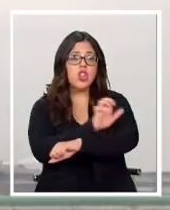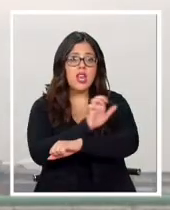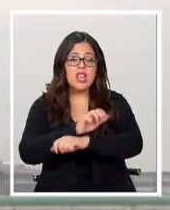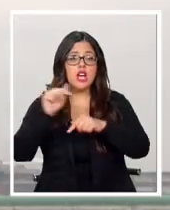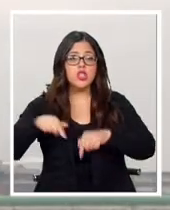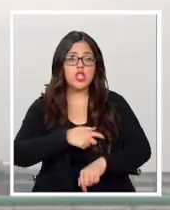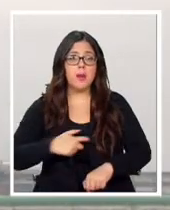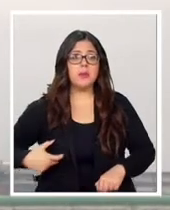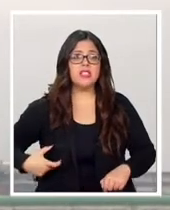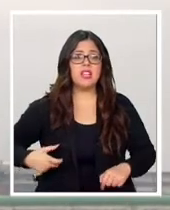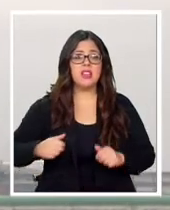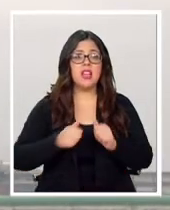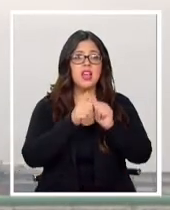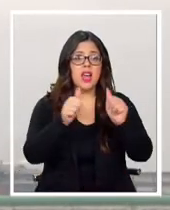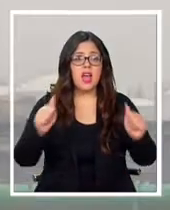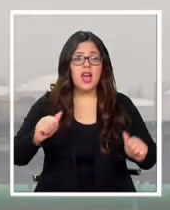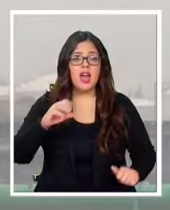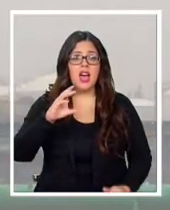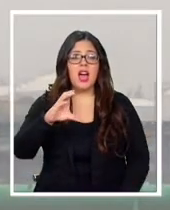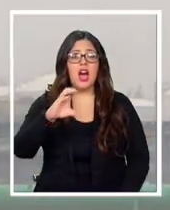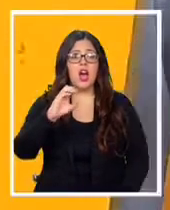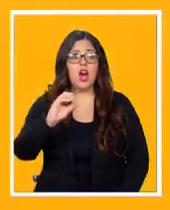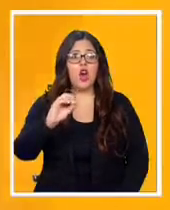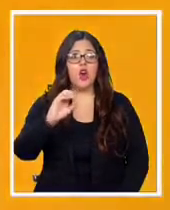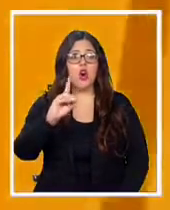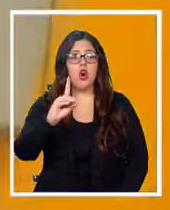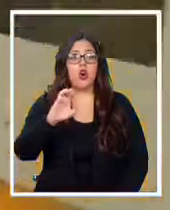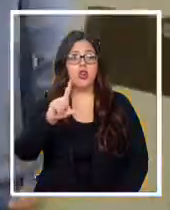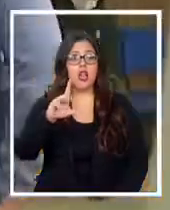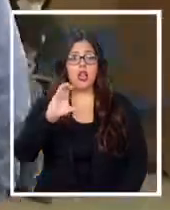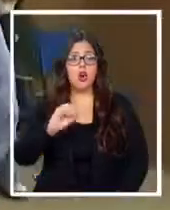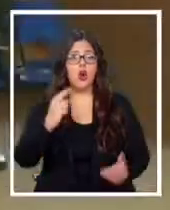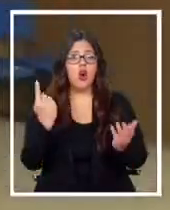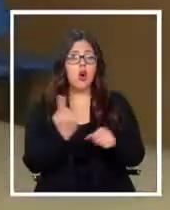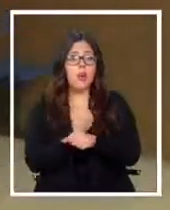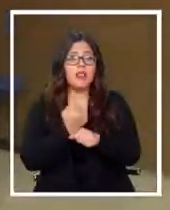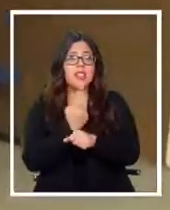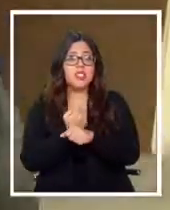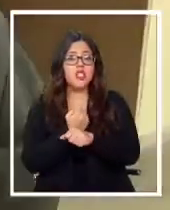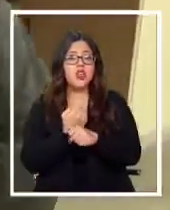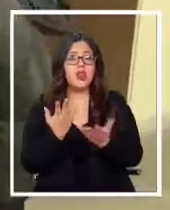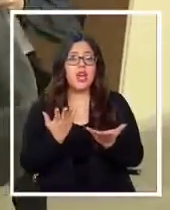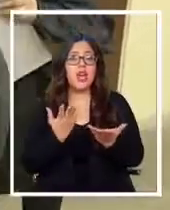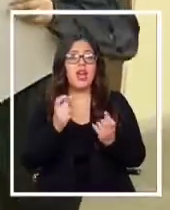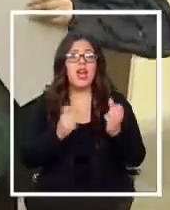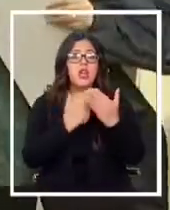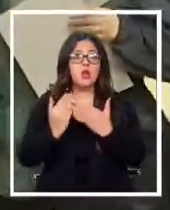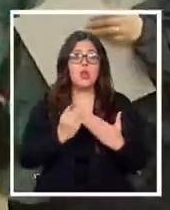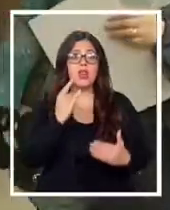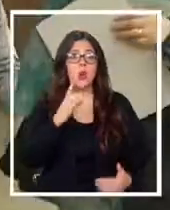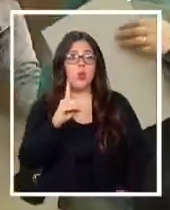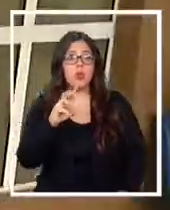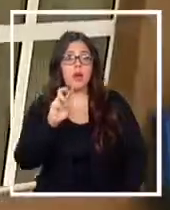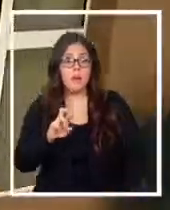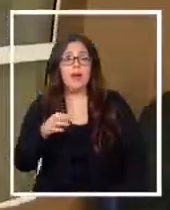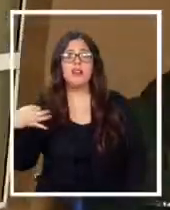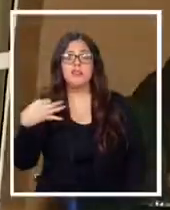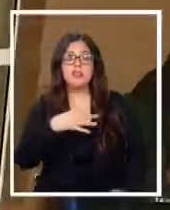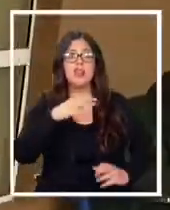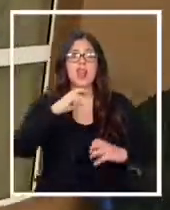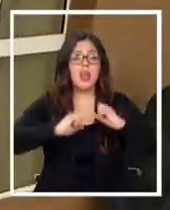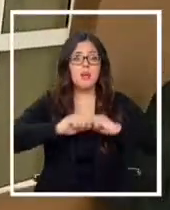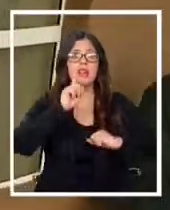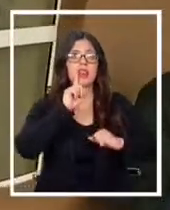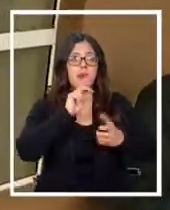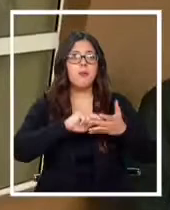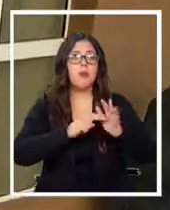hoy presidente del directorio de Codelco, en conversación con alumnos de la UDP, reconoció que la empresa tiene problemas